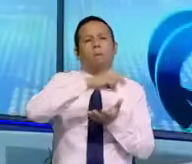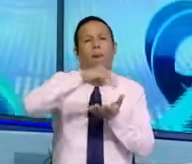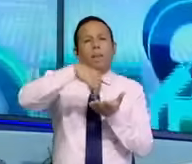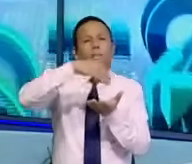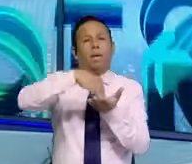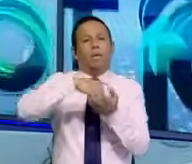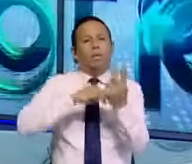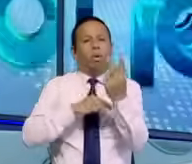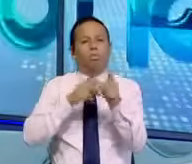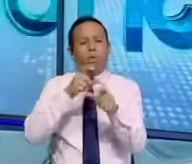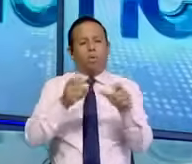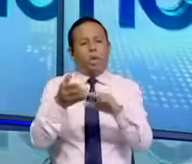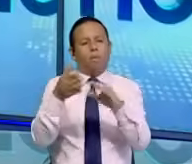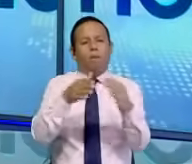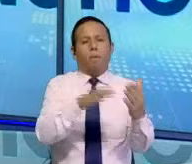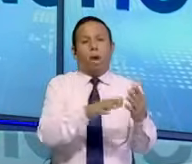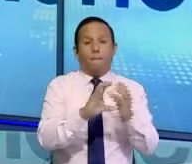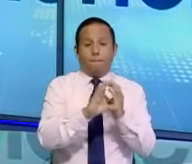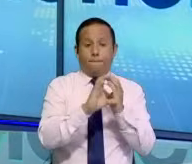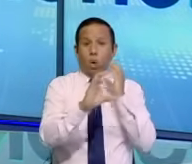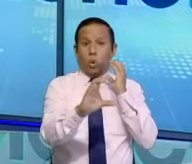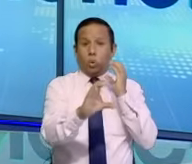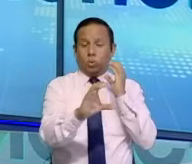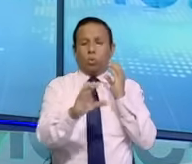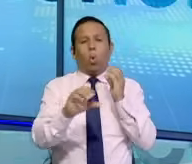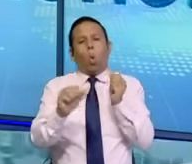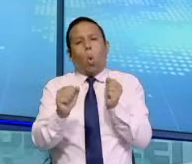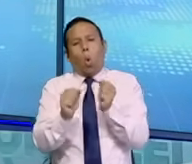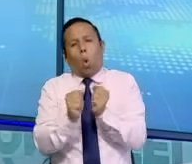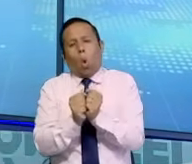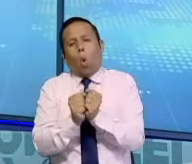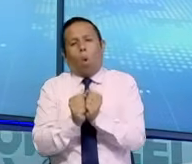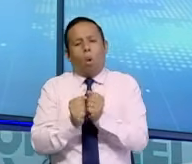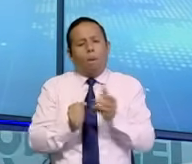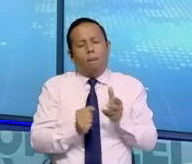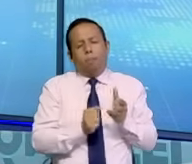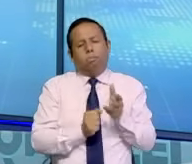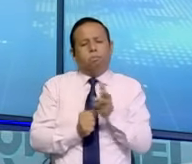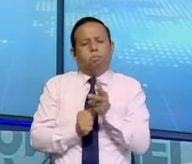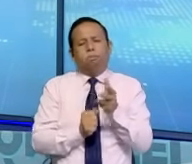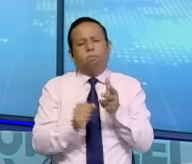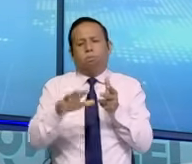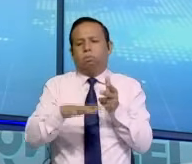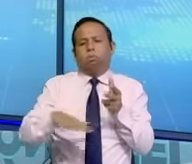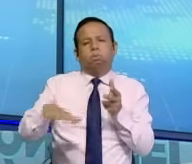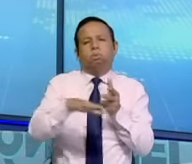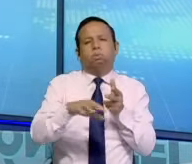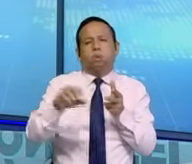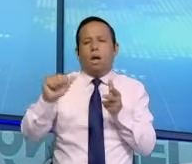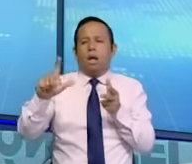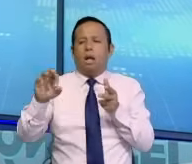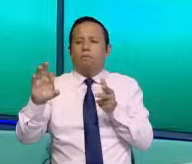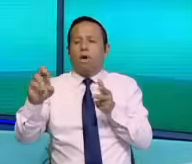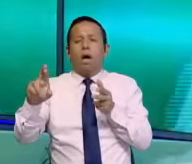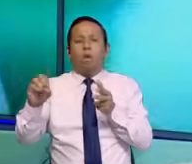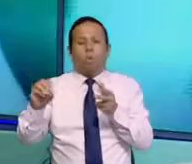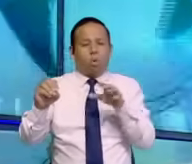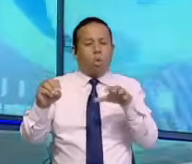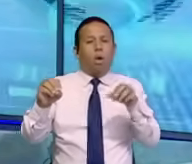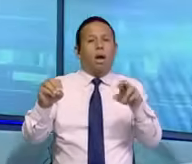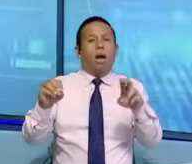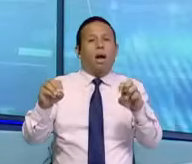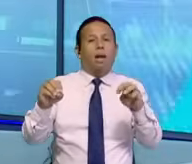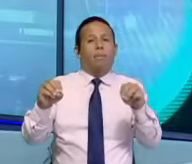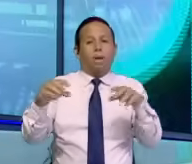personas murieron cuando un bus interprovincial se accidentó en el paso lateral que une Flavio Alfaro con el Carmen. Una de las víctimas